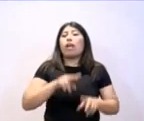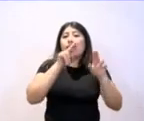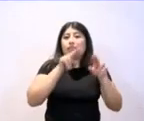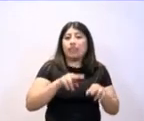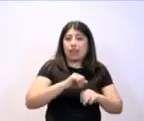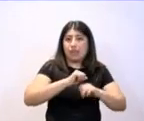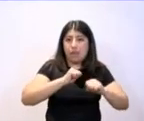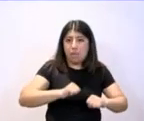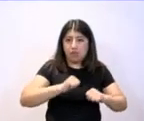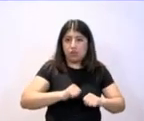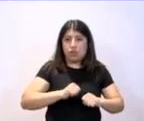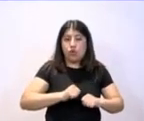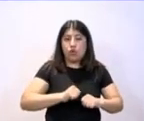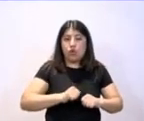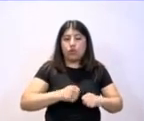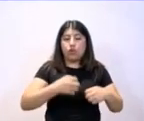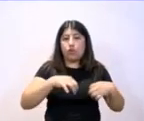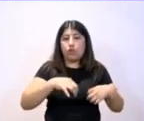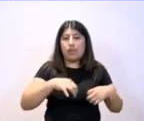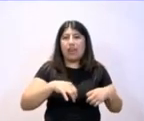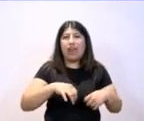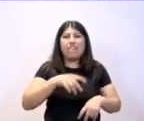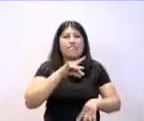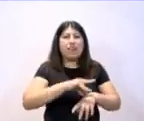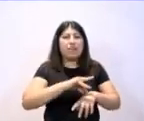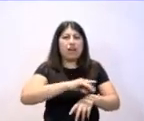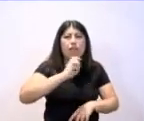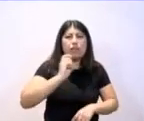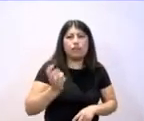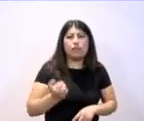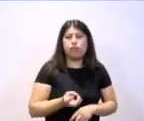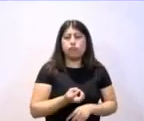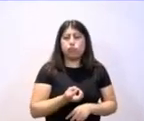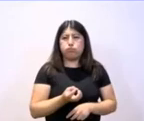en muchas ocasiones tienen pluripatologías, tienen unas